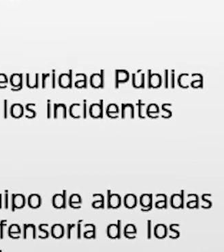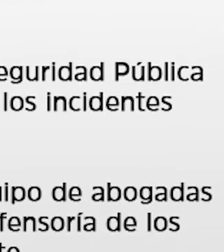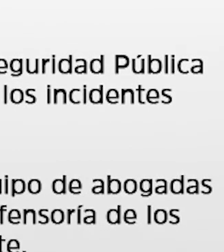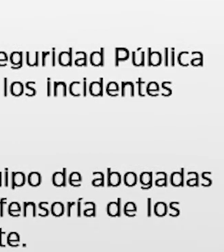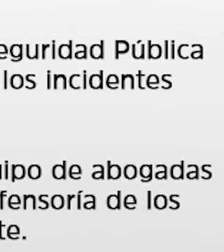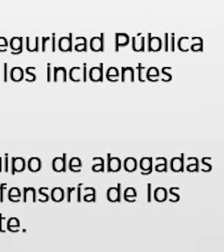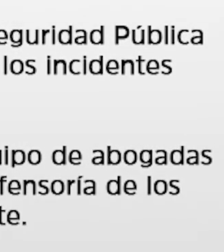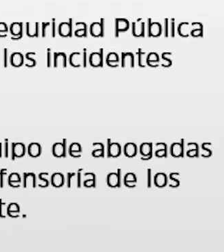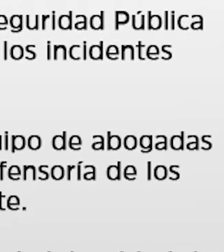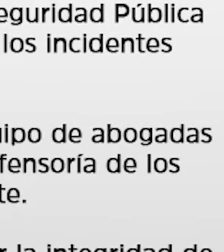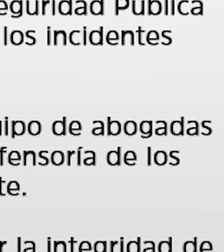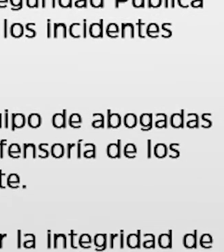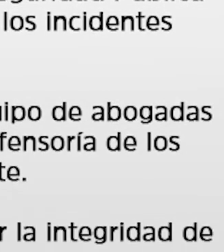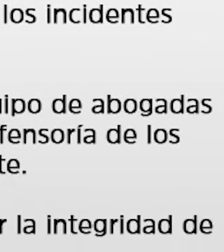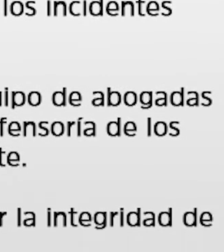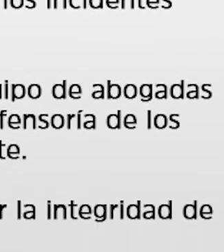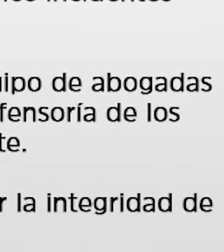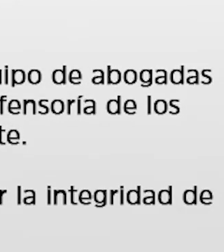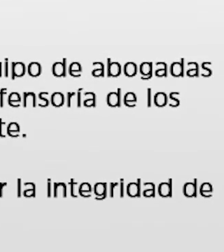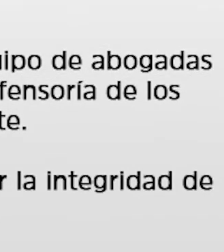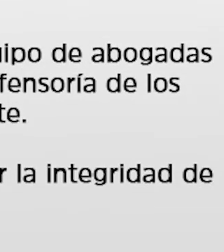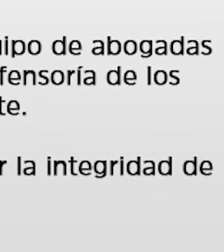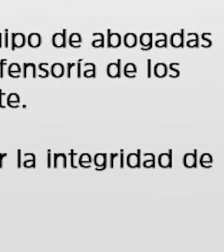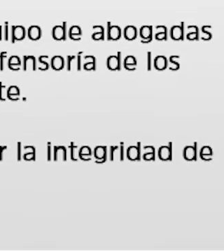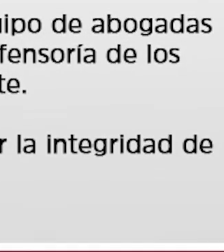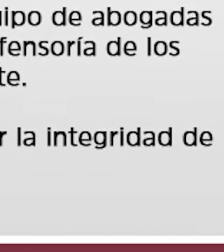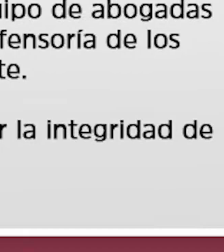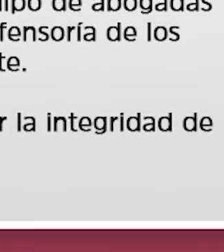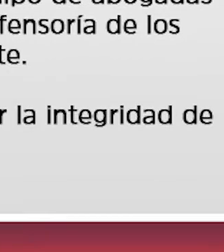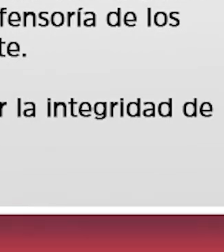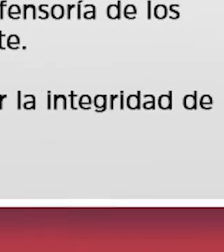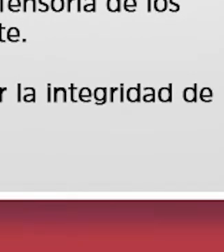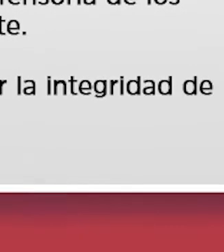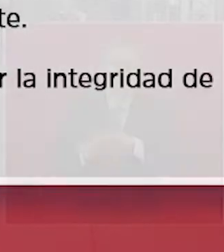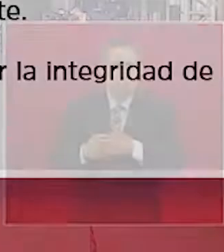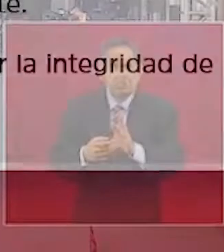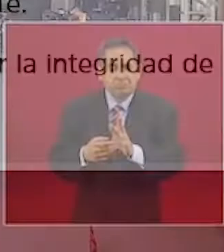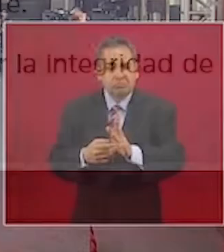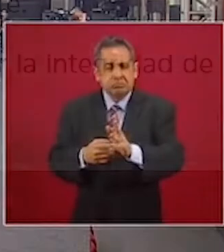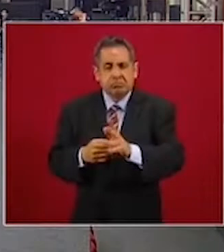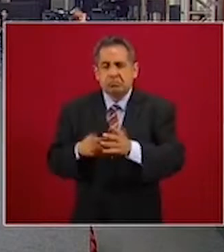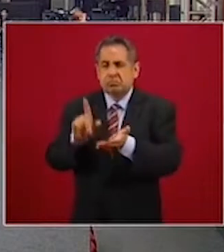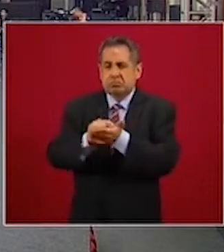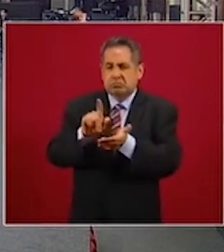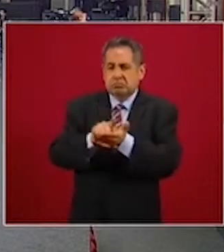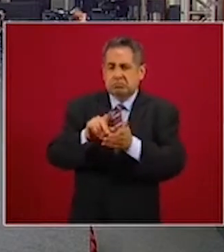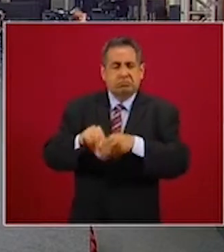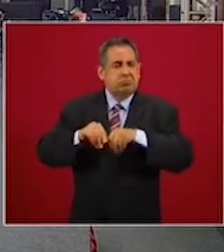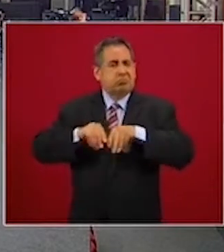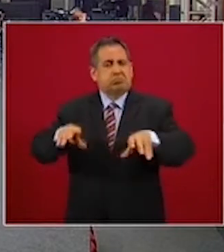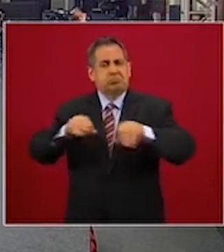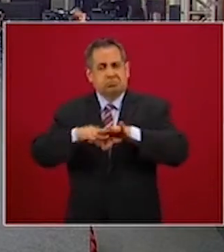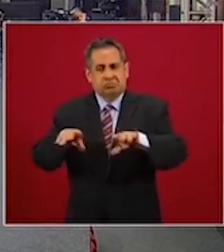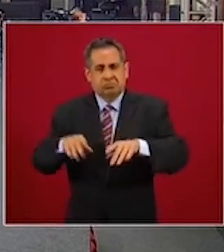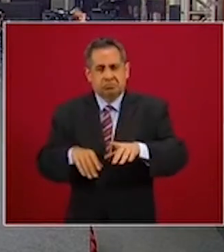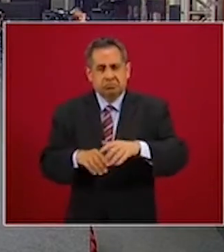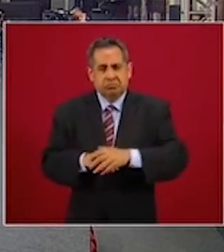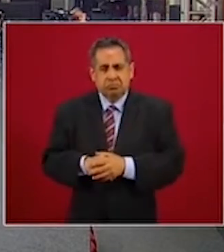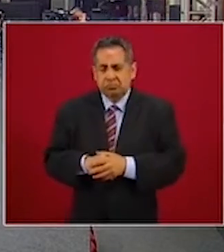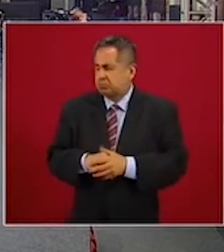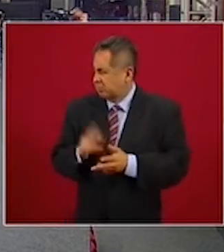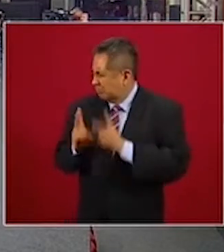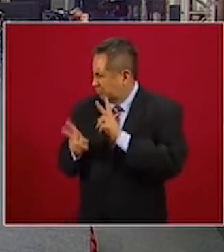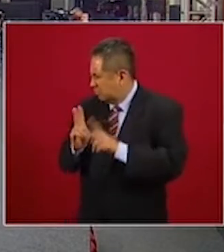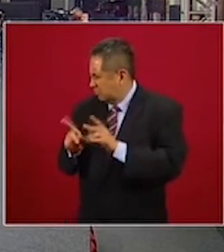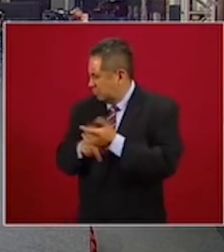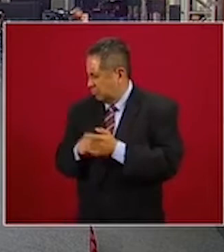de la policía municipal participó en los incidentes y exigió la liberación de las mujeres finalmente durante su conferencia matutina el